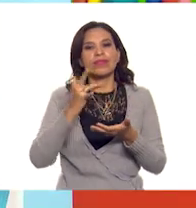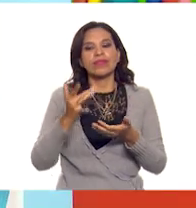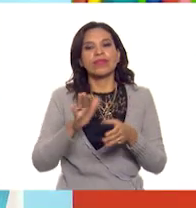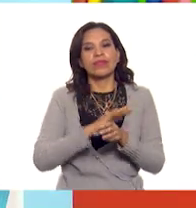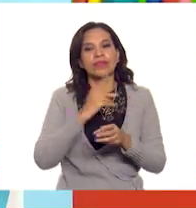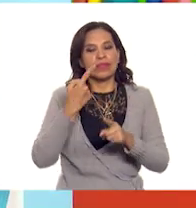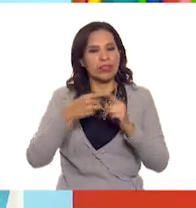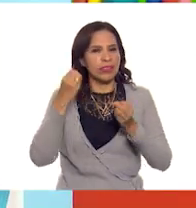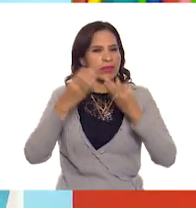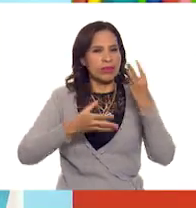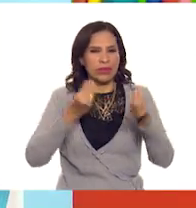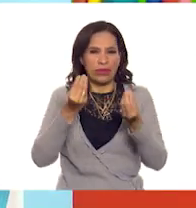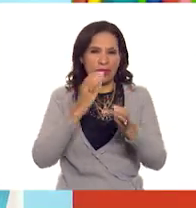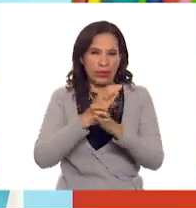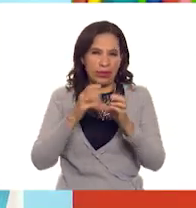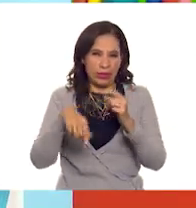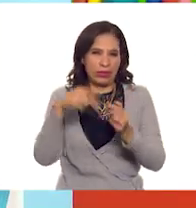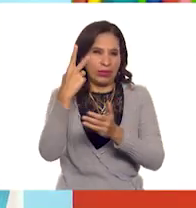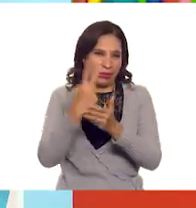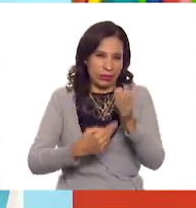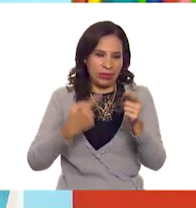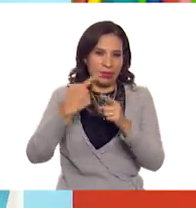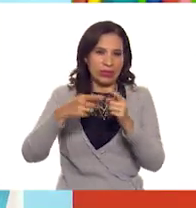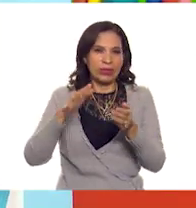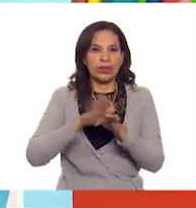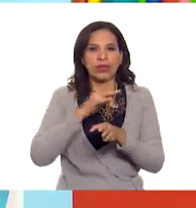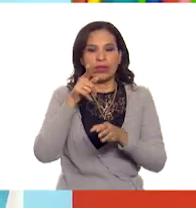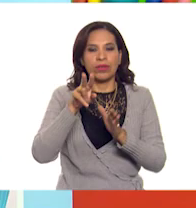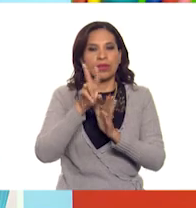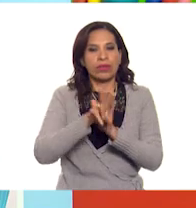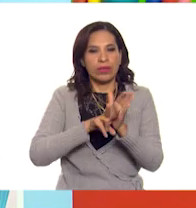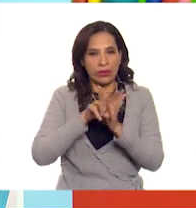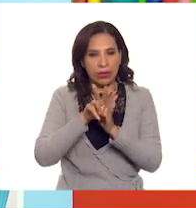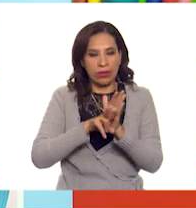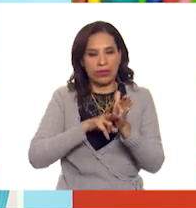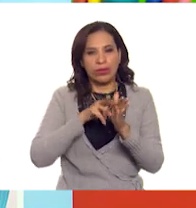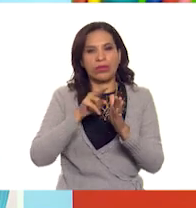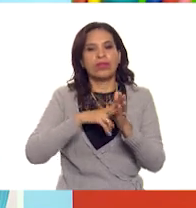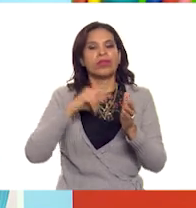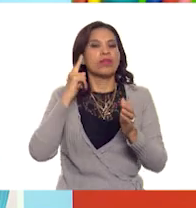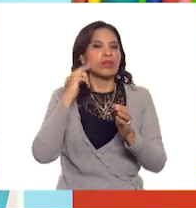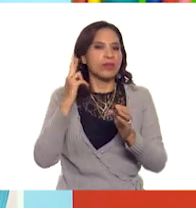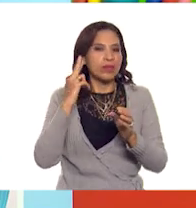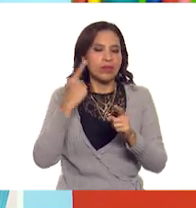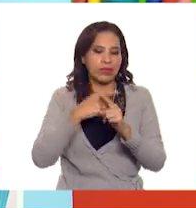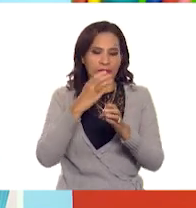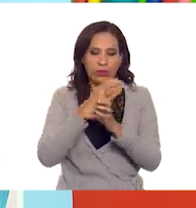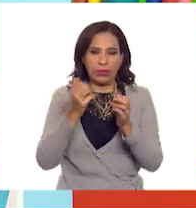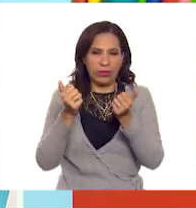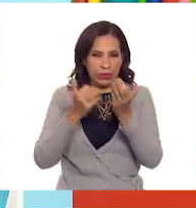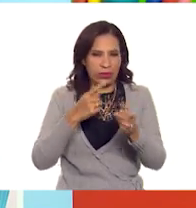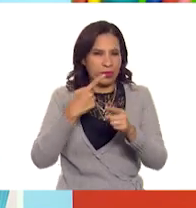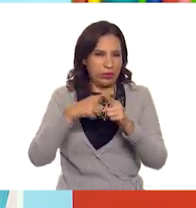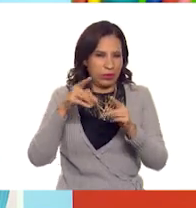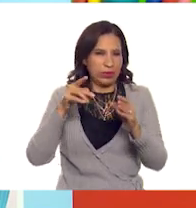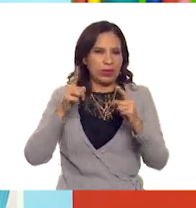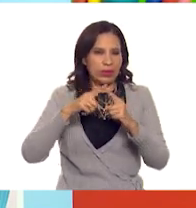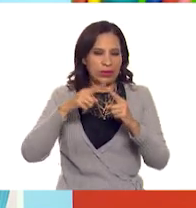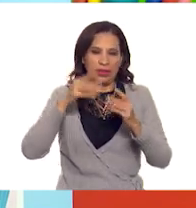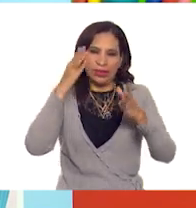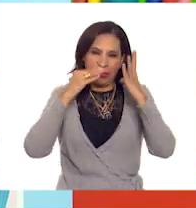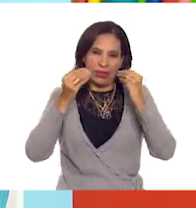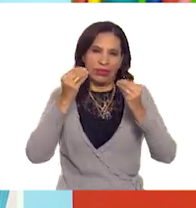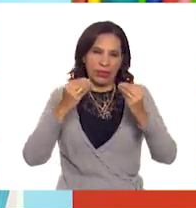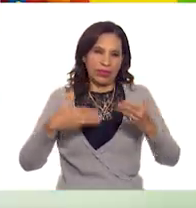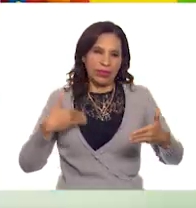por aportar tanto a estos programas, ya que con sus videos, sus audios, productos, logramos aprender y